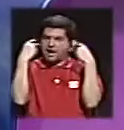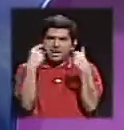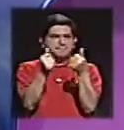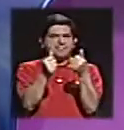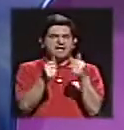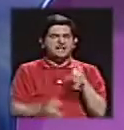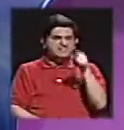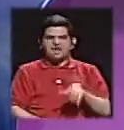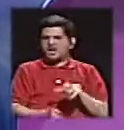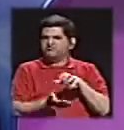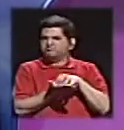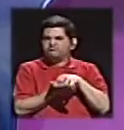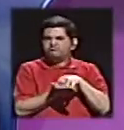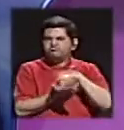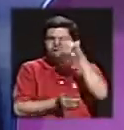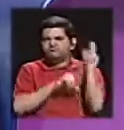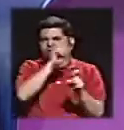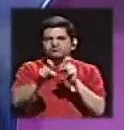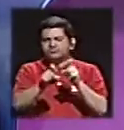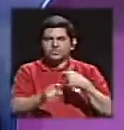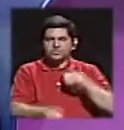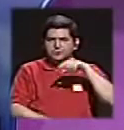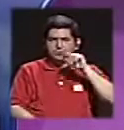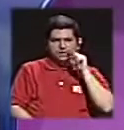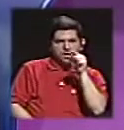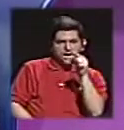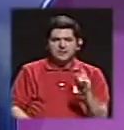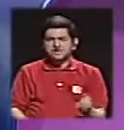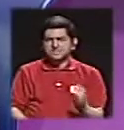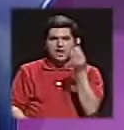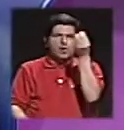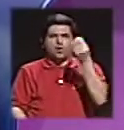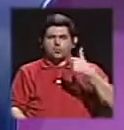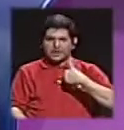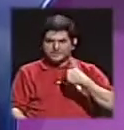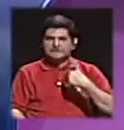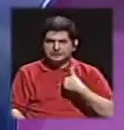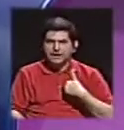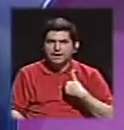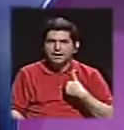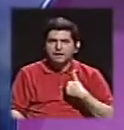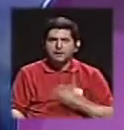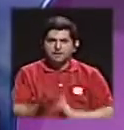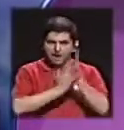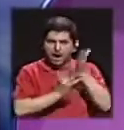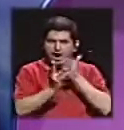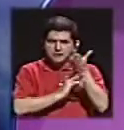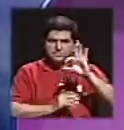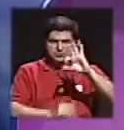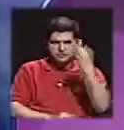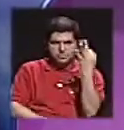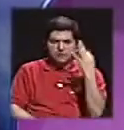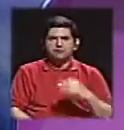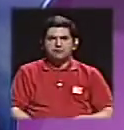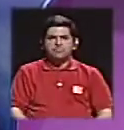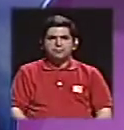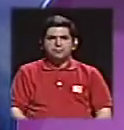queda cuestionada, ¿verdad? Y yo me pregunto, si esas adolescentes hubieran tenido acceso a medios